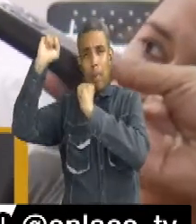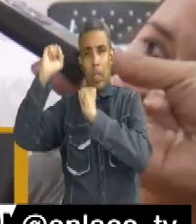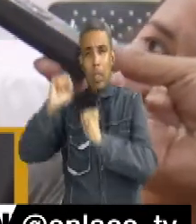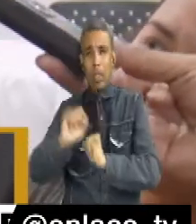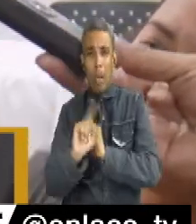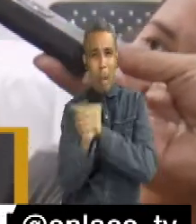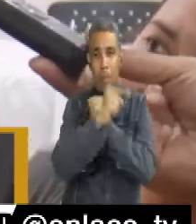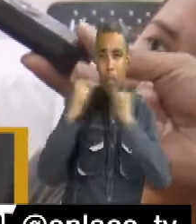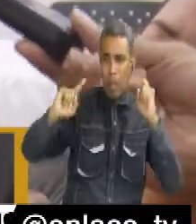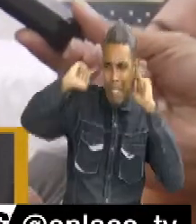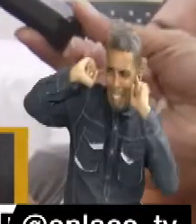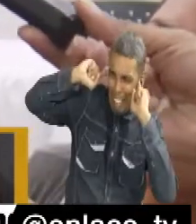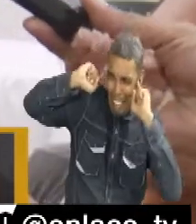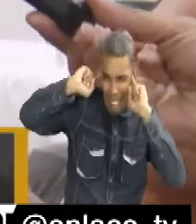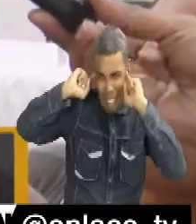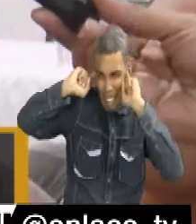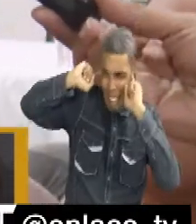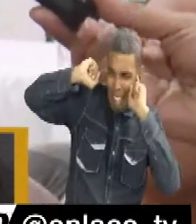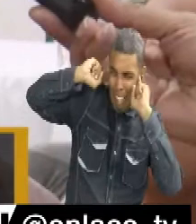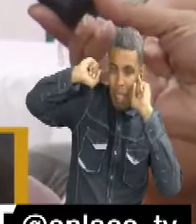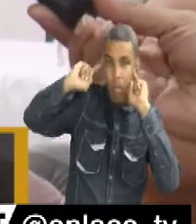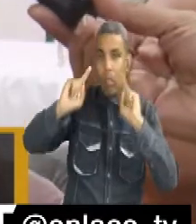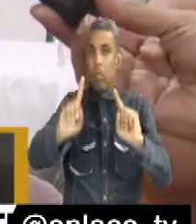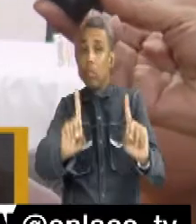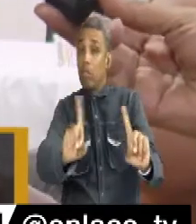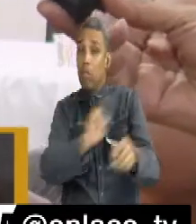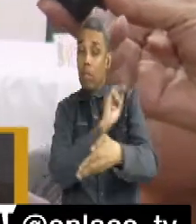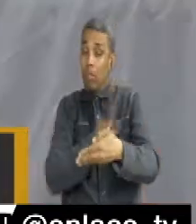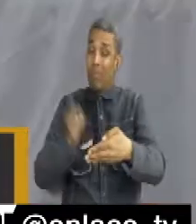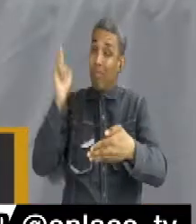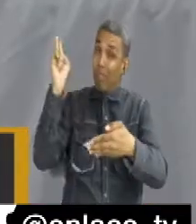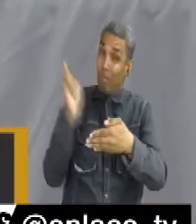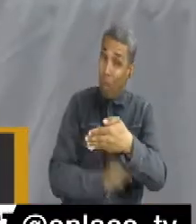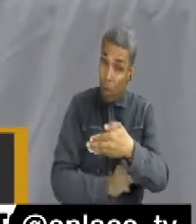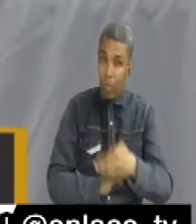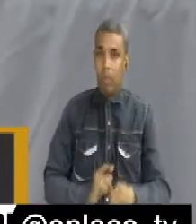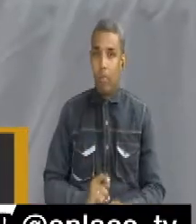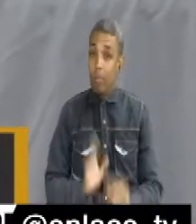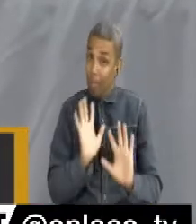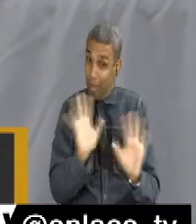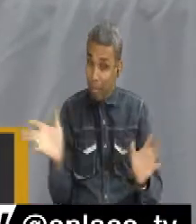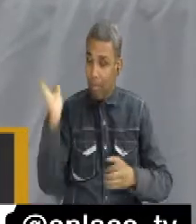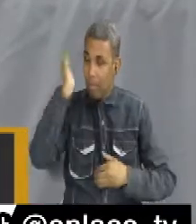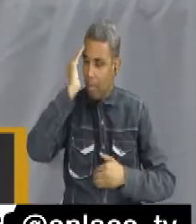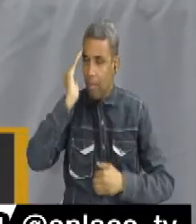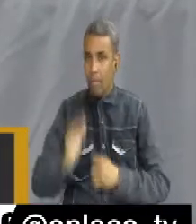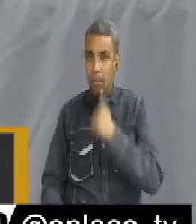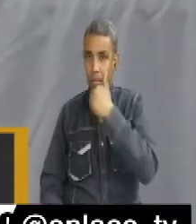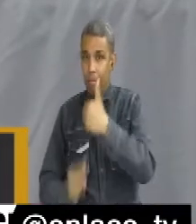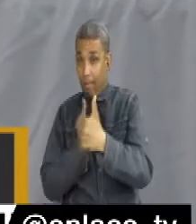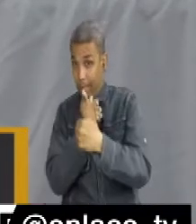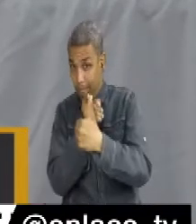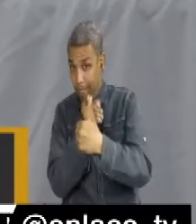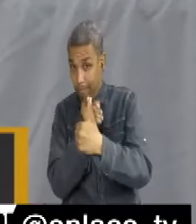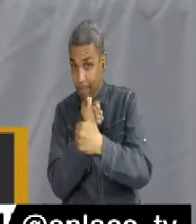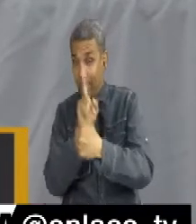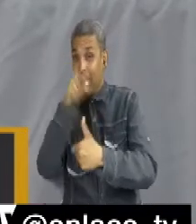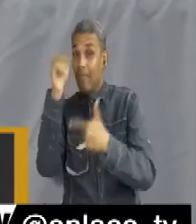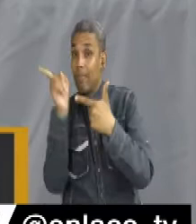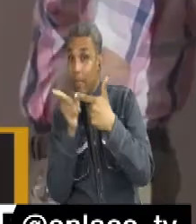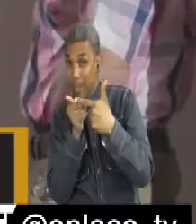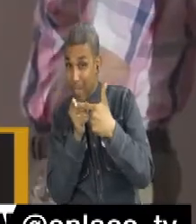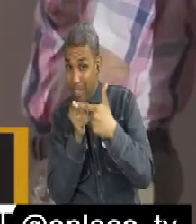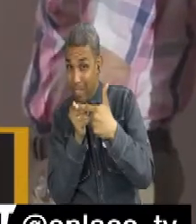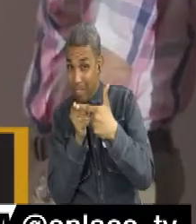en el municipio, evitar la contaminación auditiva y las diferentes situaciones de contravenciones que se ha presentado en la ciudad. La